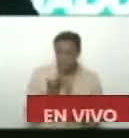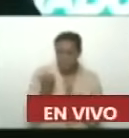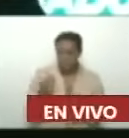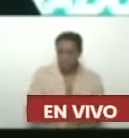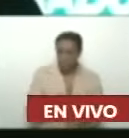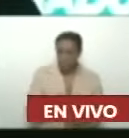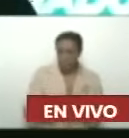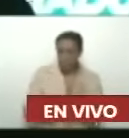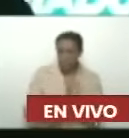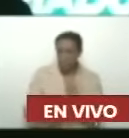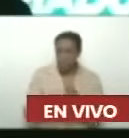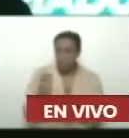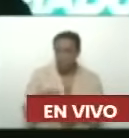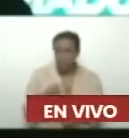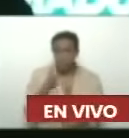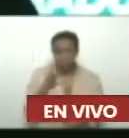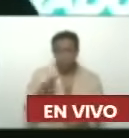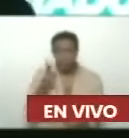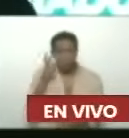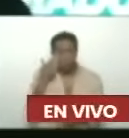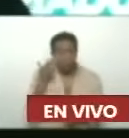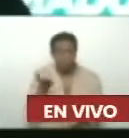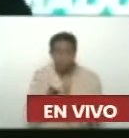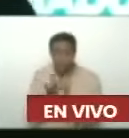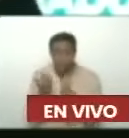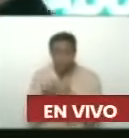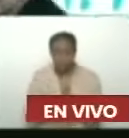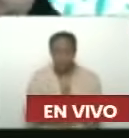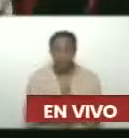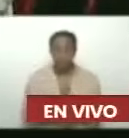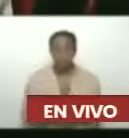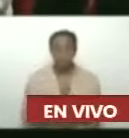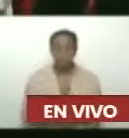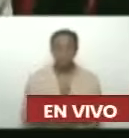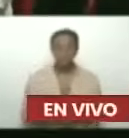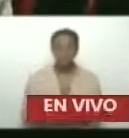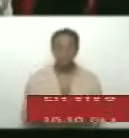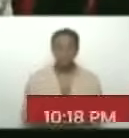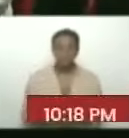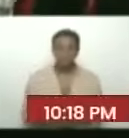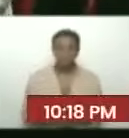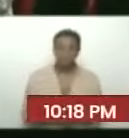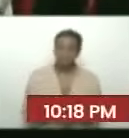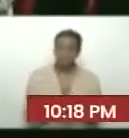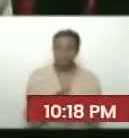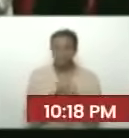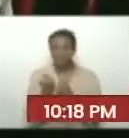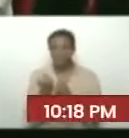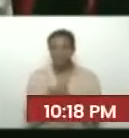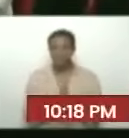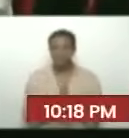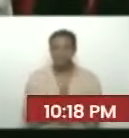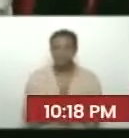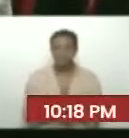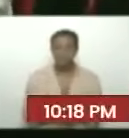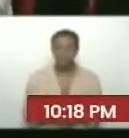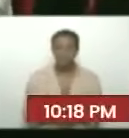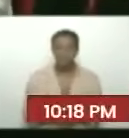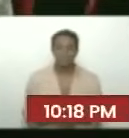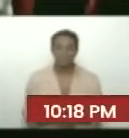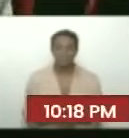ahí, mírala. ¿Sí? ¿Ellos te quieren escuchar? Vamos, vamos, ven. Vamos, chicos. Ven.